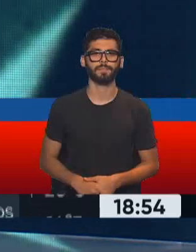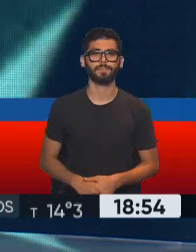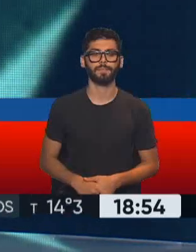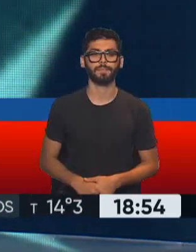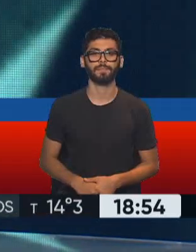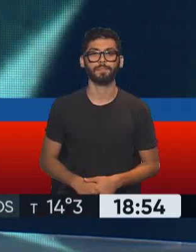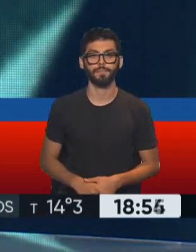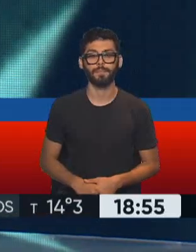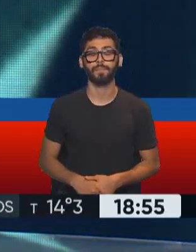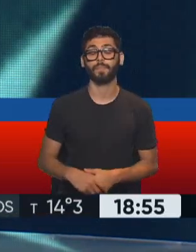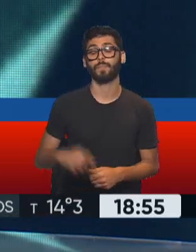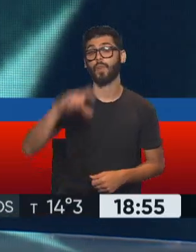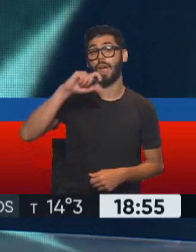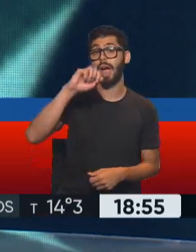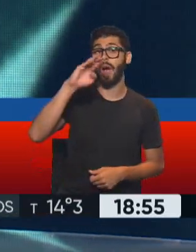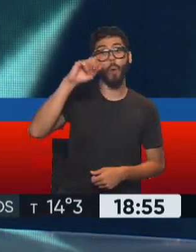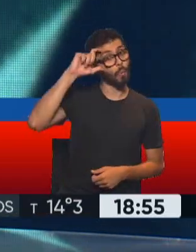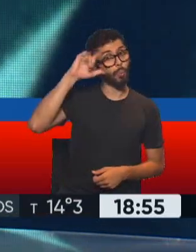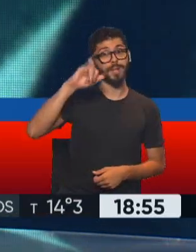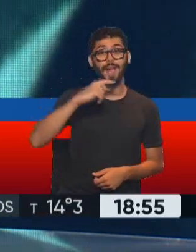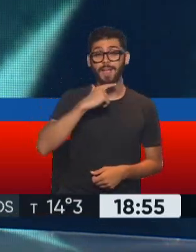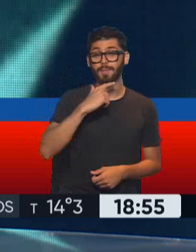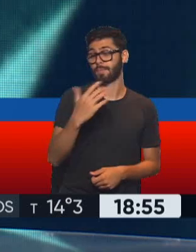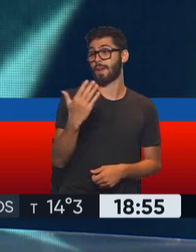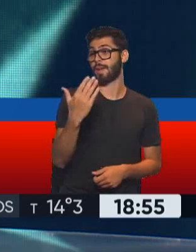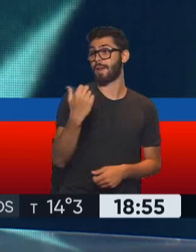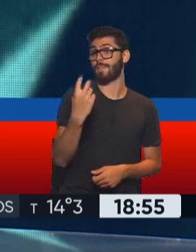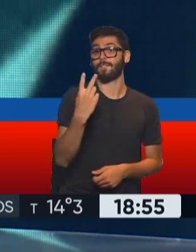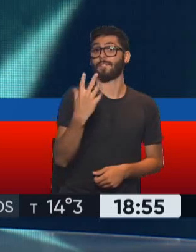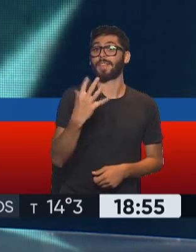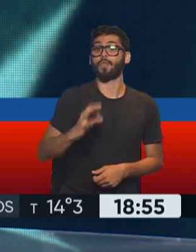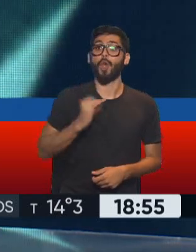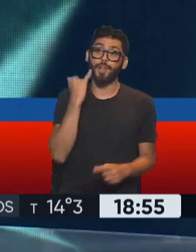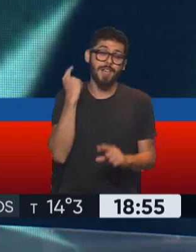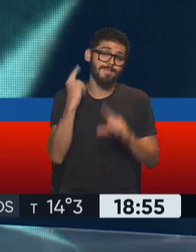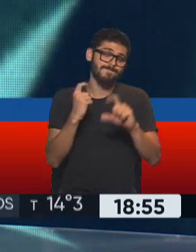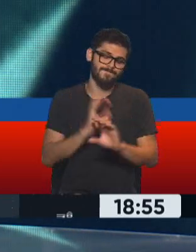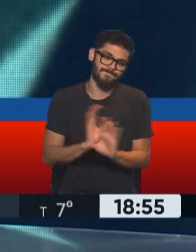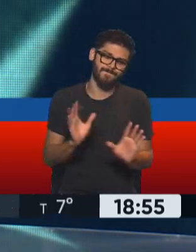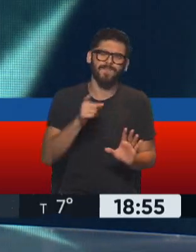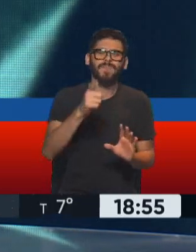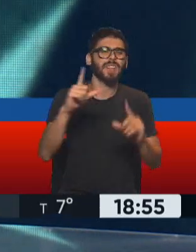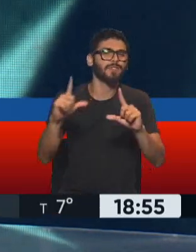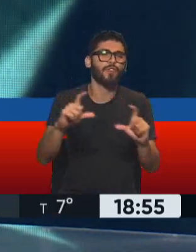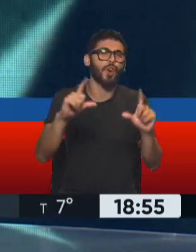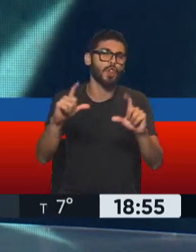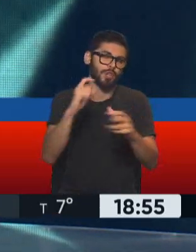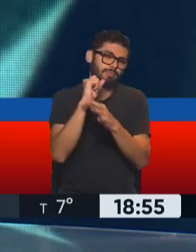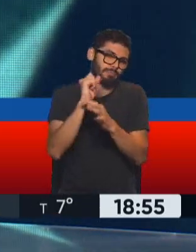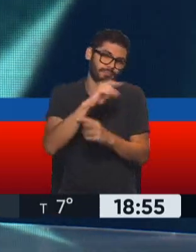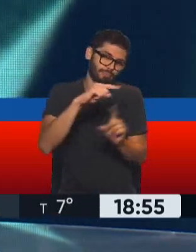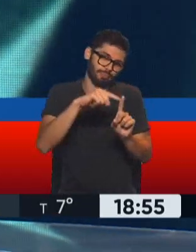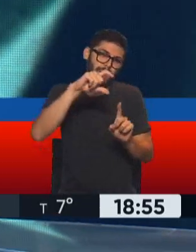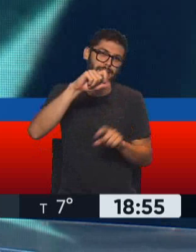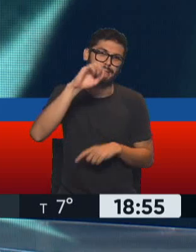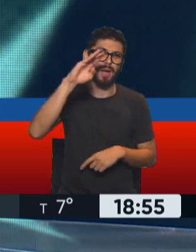Rezas 25 años sin sus fotos. Lo que acabamos de ver son algunas imágenes, algunas fotografías tomadas por el reportero